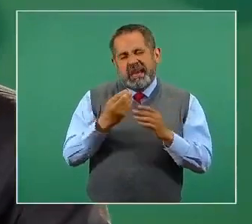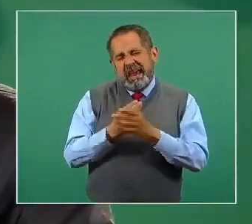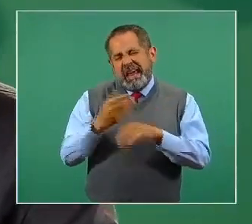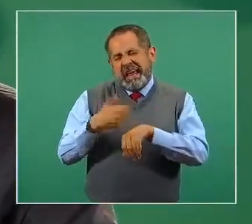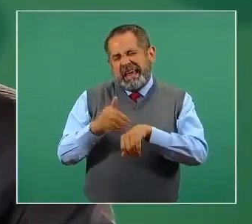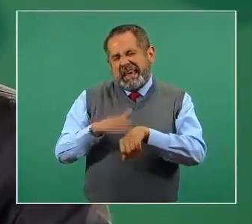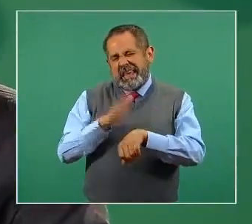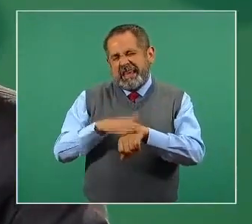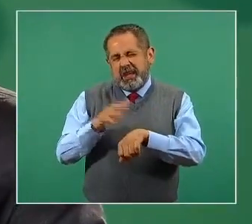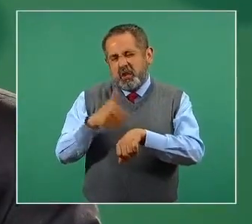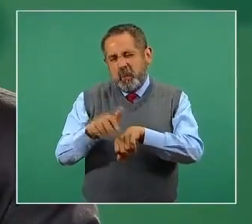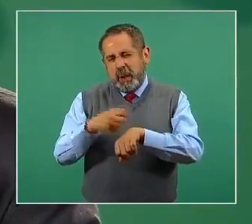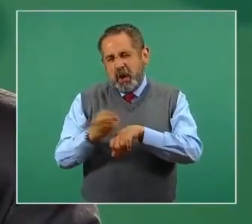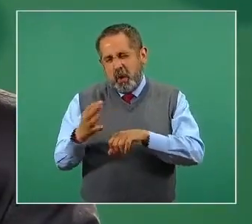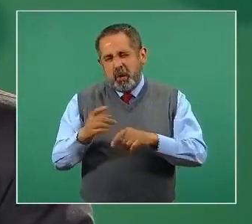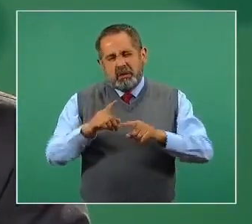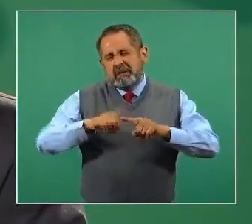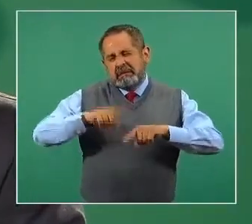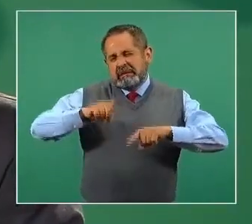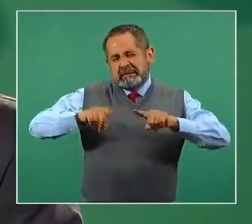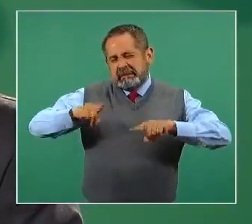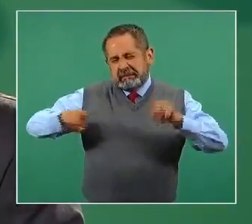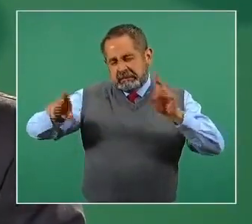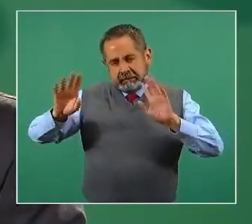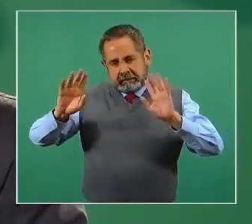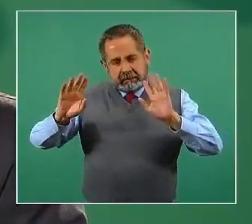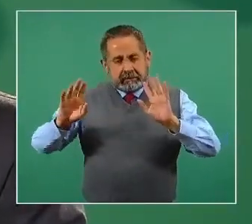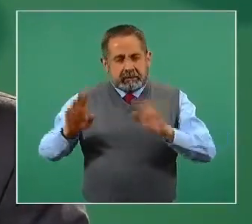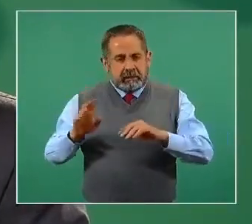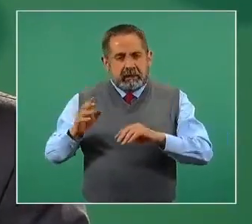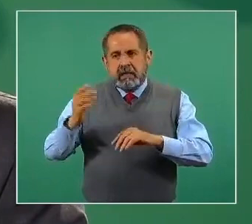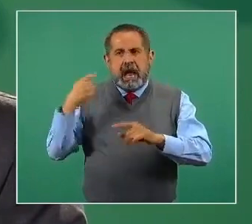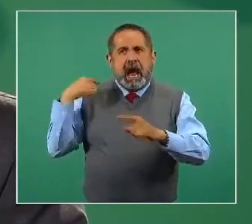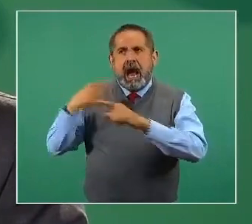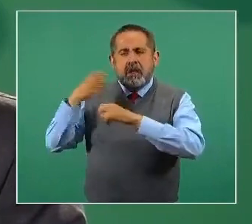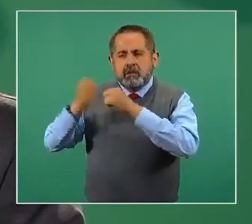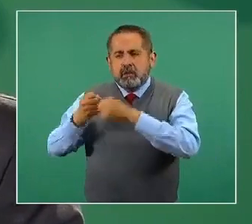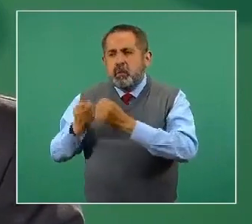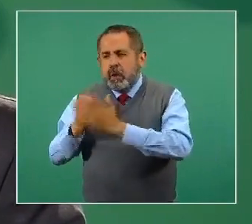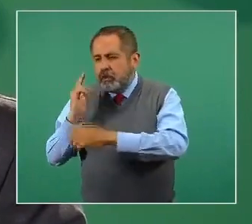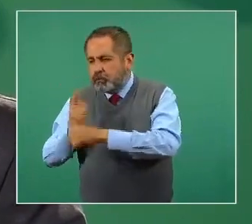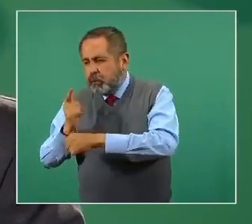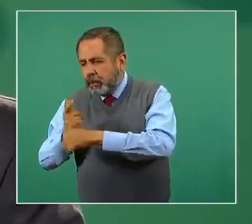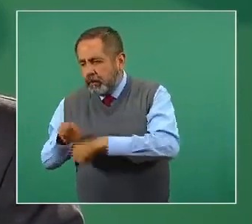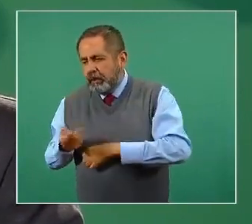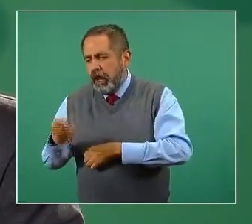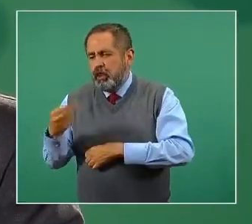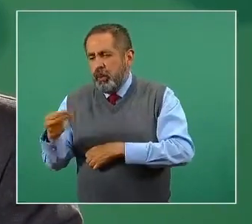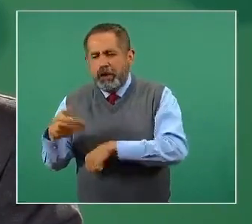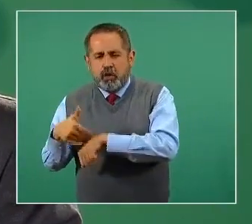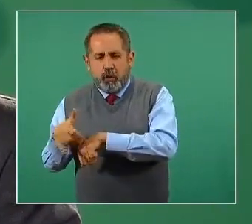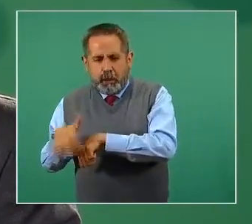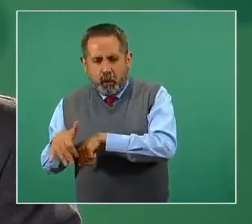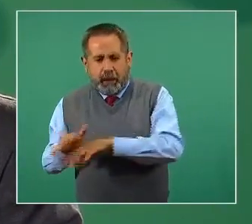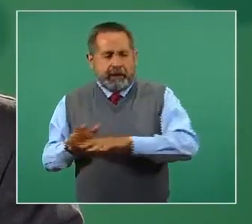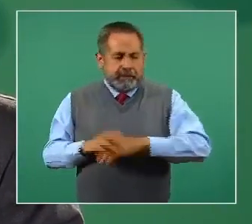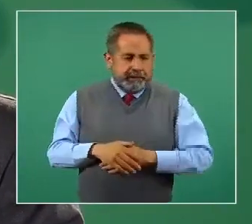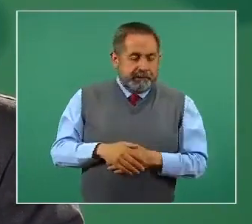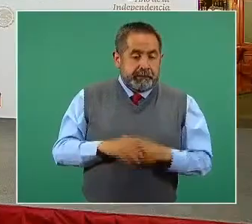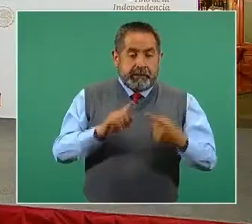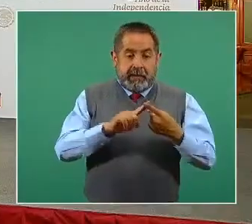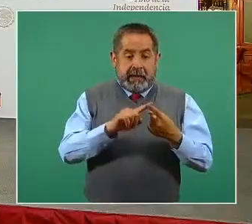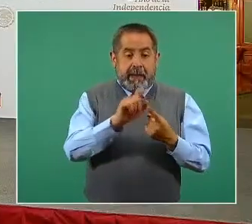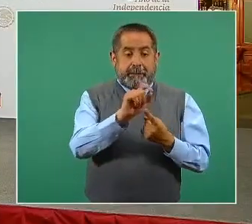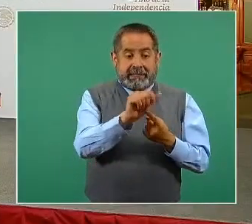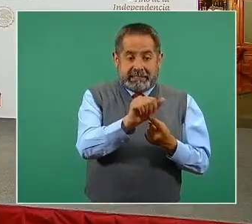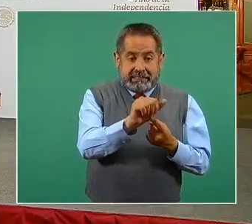de acuerdo a más o menos el orden en que han sido descubiertos a lo largo del tiempo. Por alguna razón,